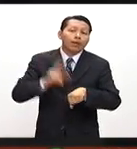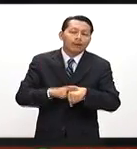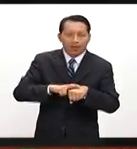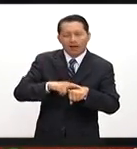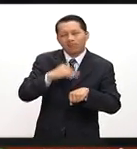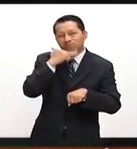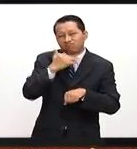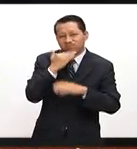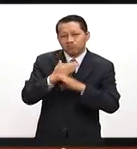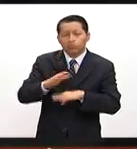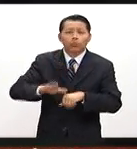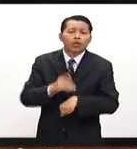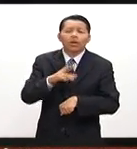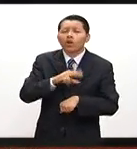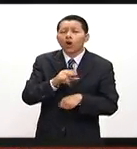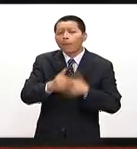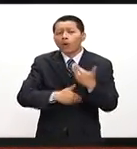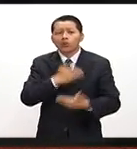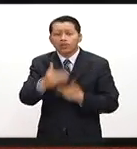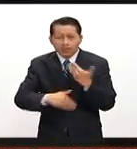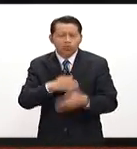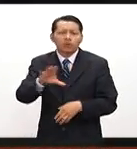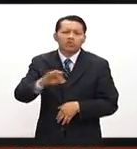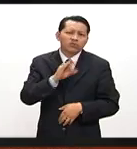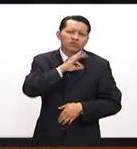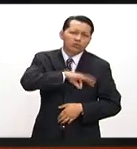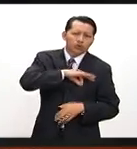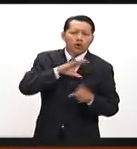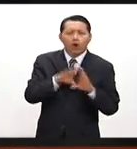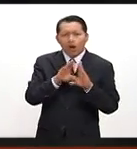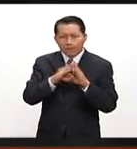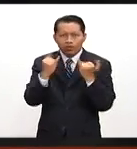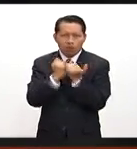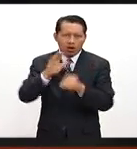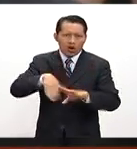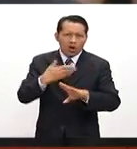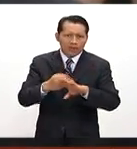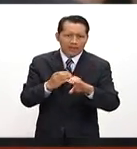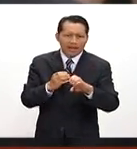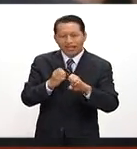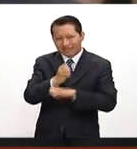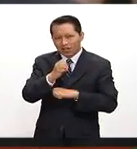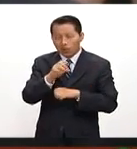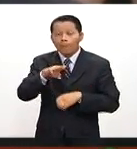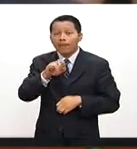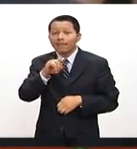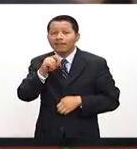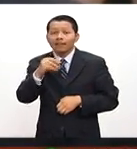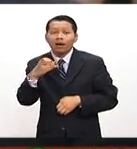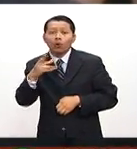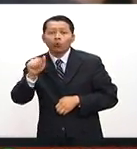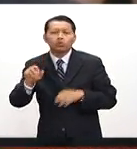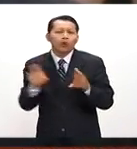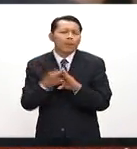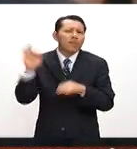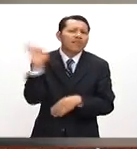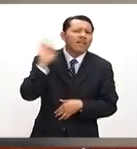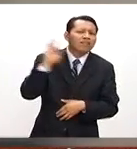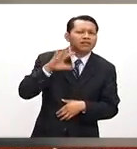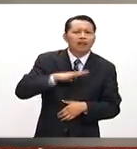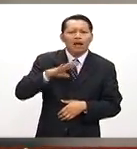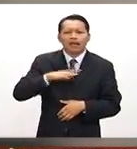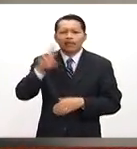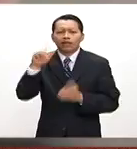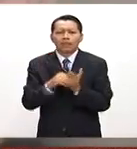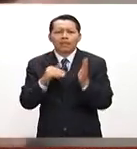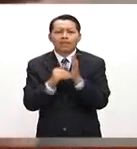la no vinculación a proceso por peculado y delitos contra el patrimonio del Estado. Medina de la Cruz está involucrado en el probable desvío de más de